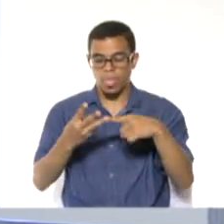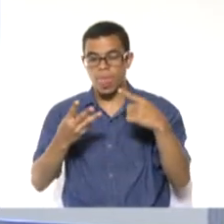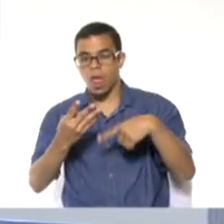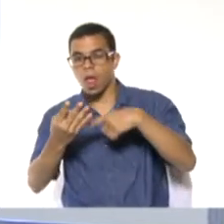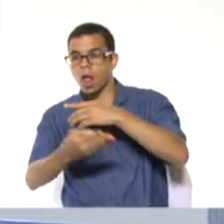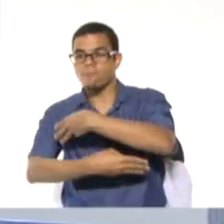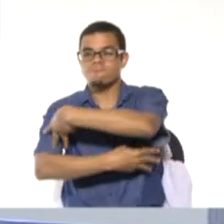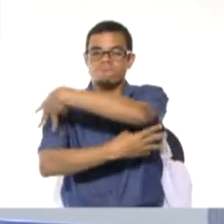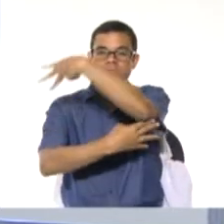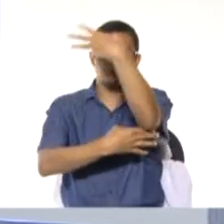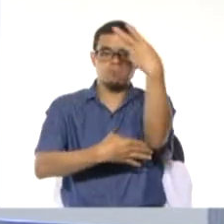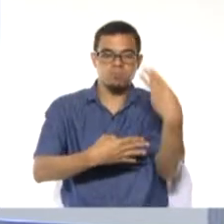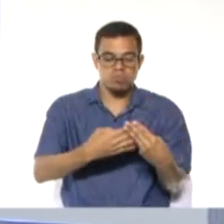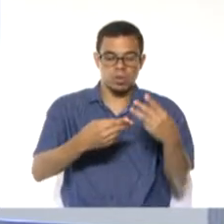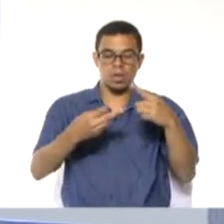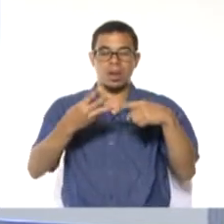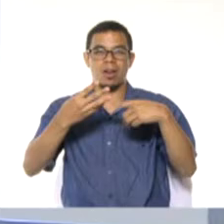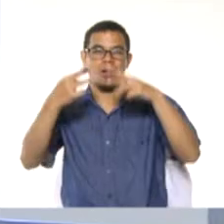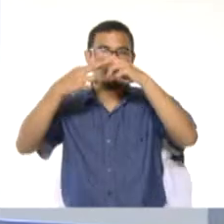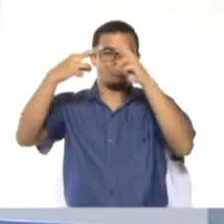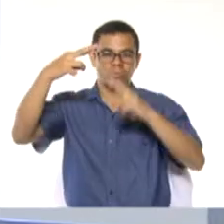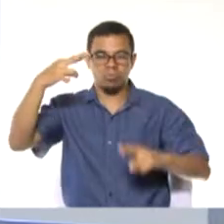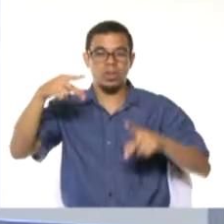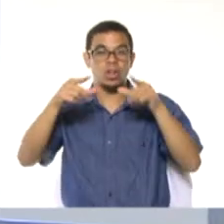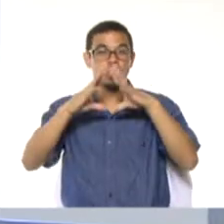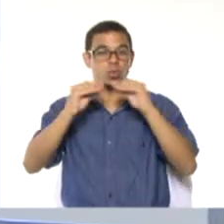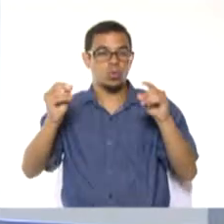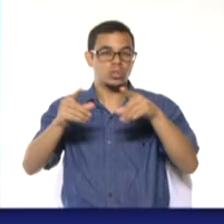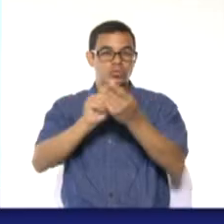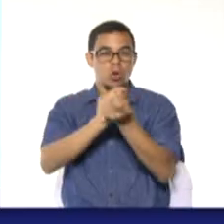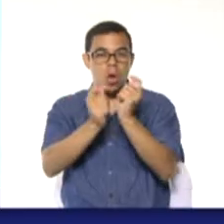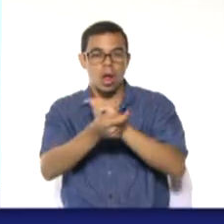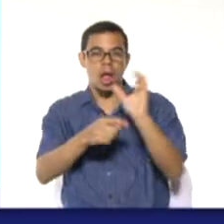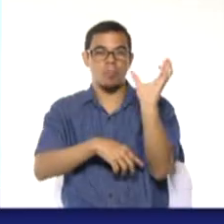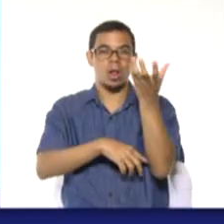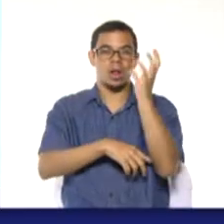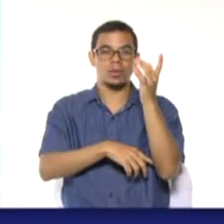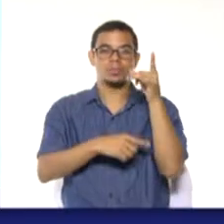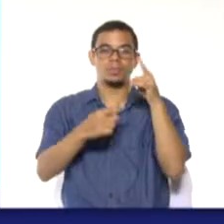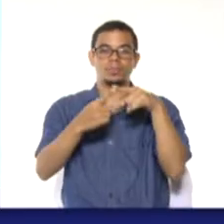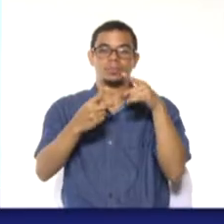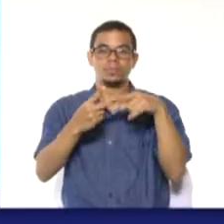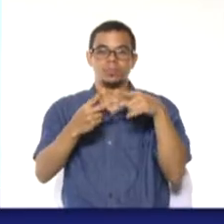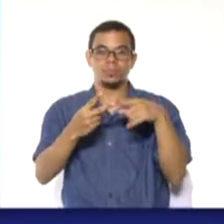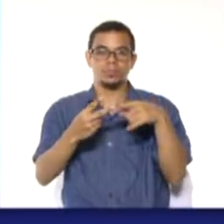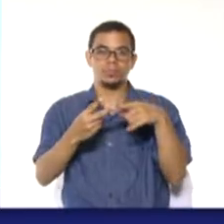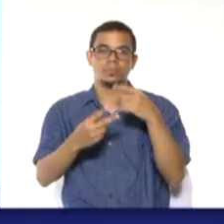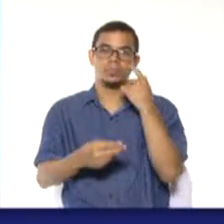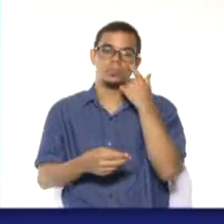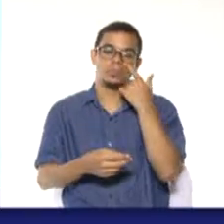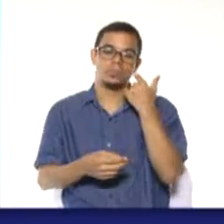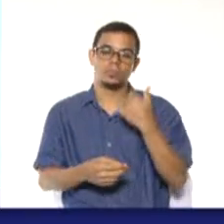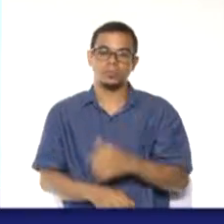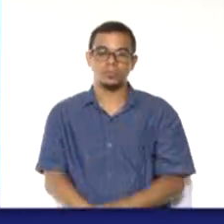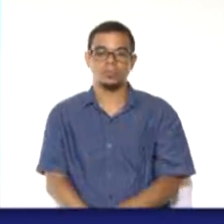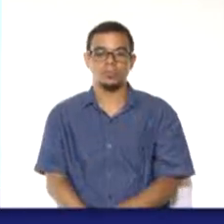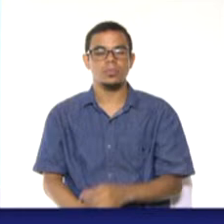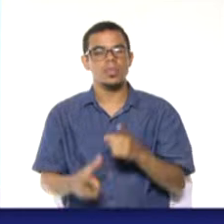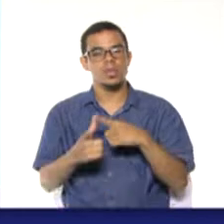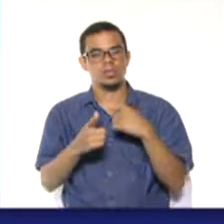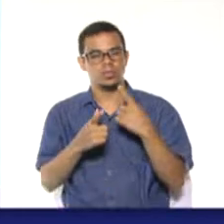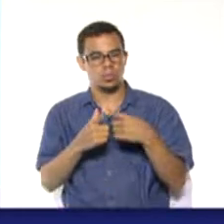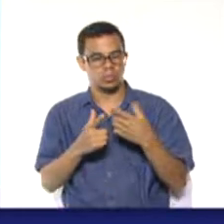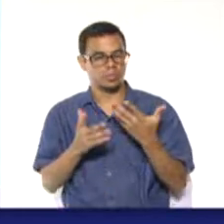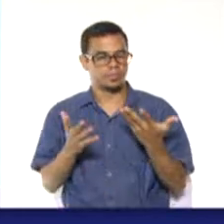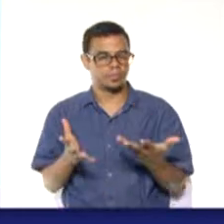arcoíris, los relámpagos. Todos esos fenómenos atmosféricos se van a dar en esa capa más externa que va a tener la Tierra. Entonces,